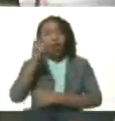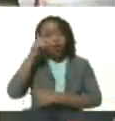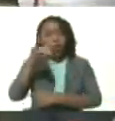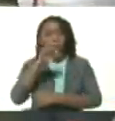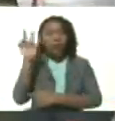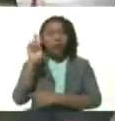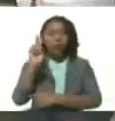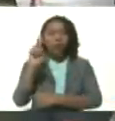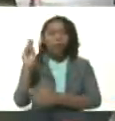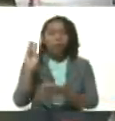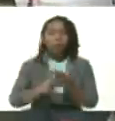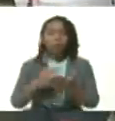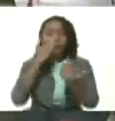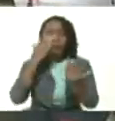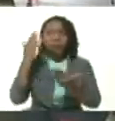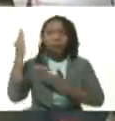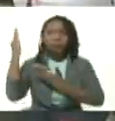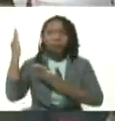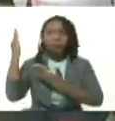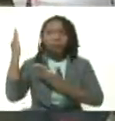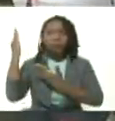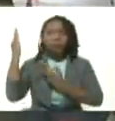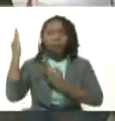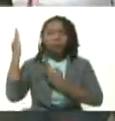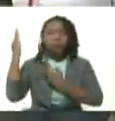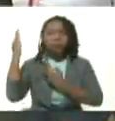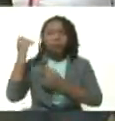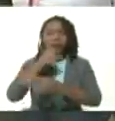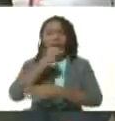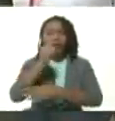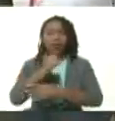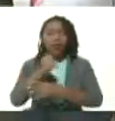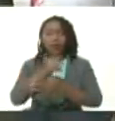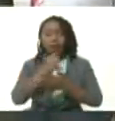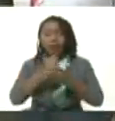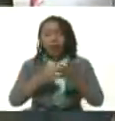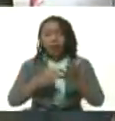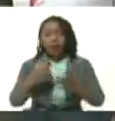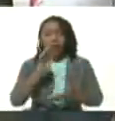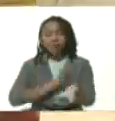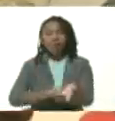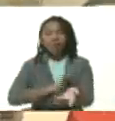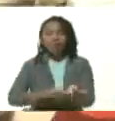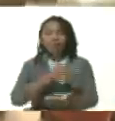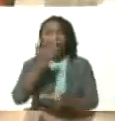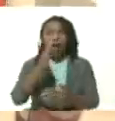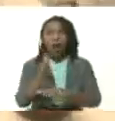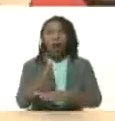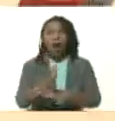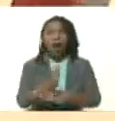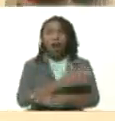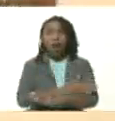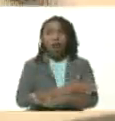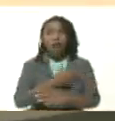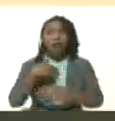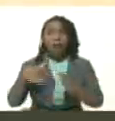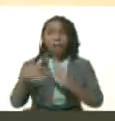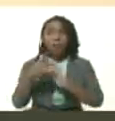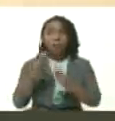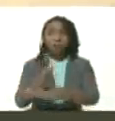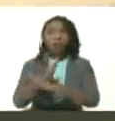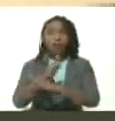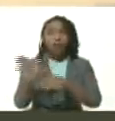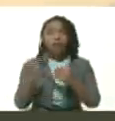ver acá, hermano presidente, esta es la línea de antihipertensivo. Recordemos que ante el bloqueo económico y el cierre de varios